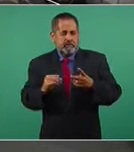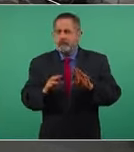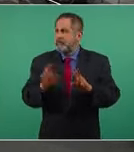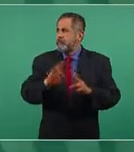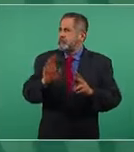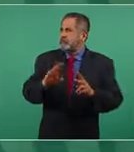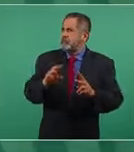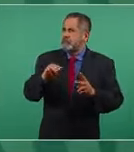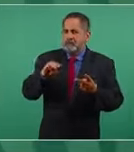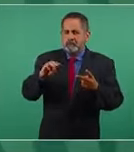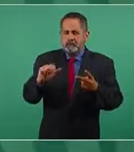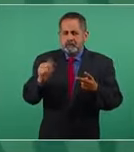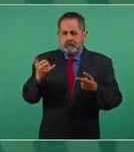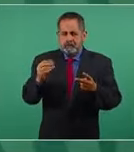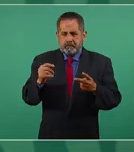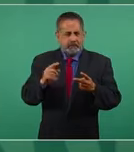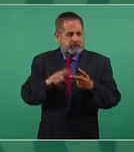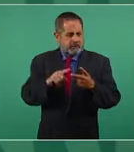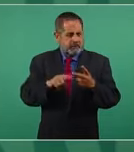de mayo.